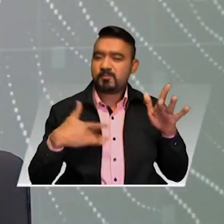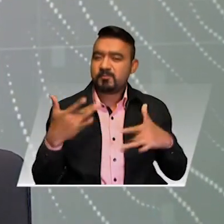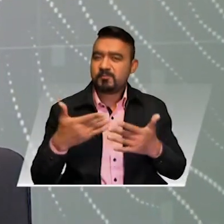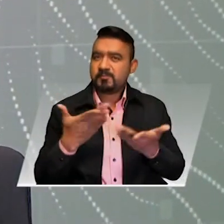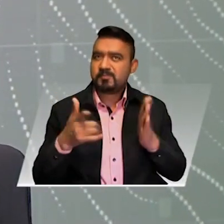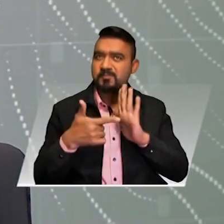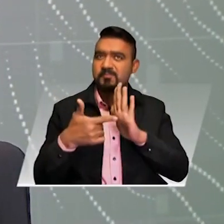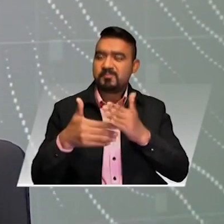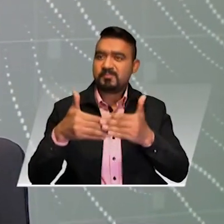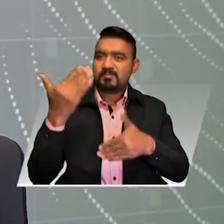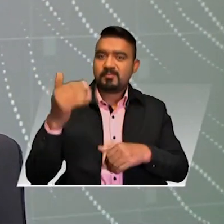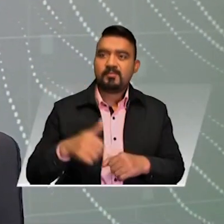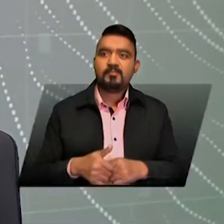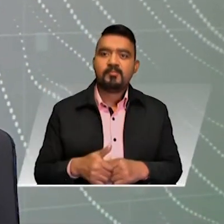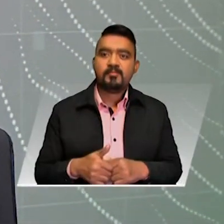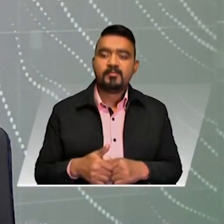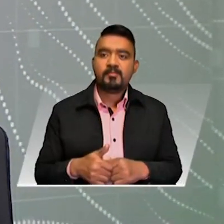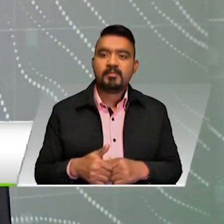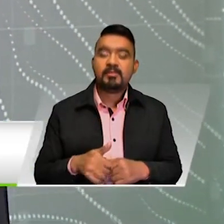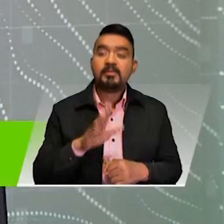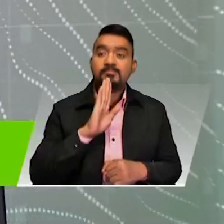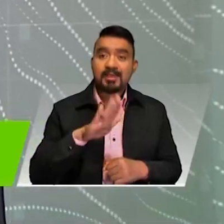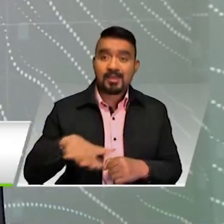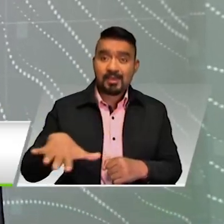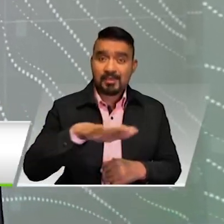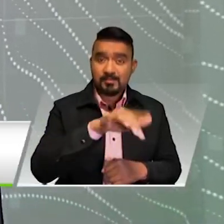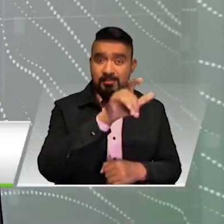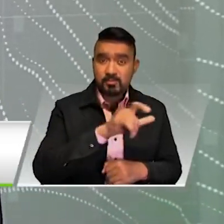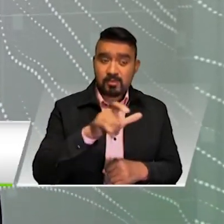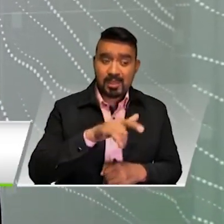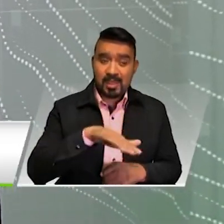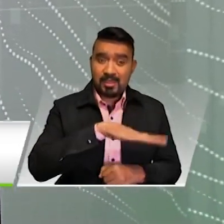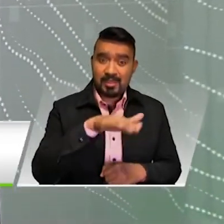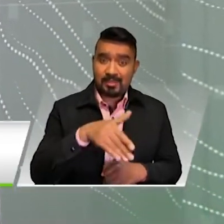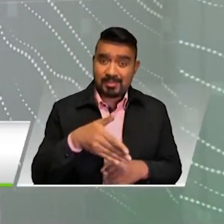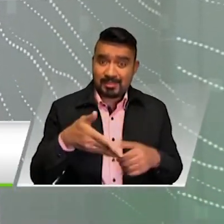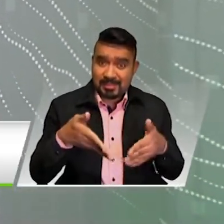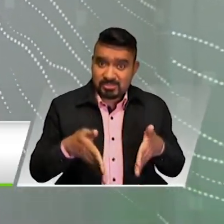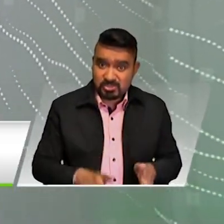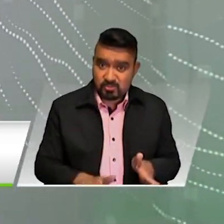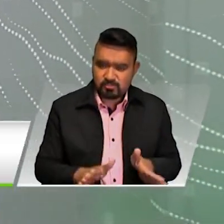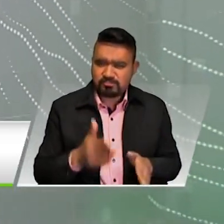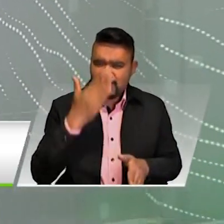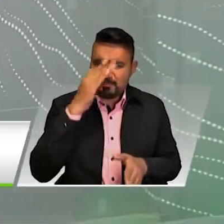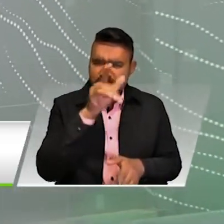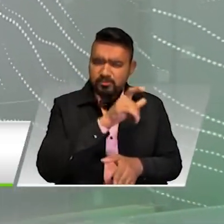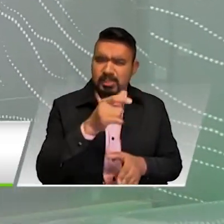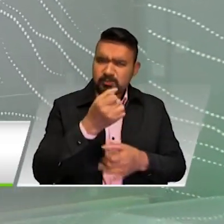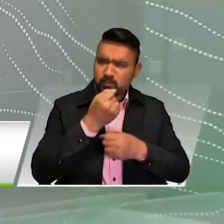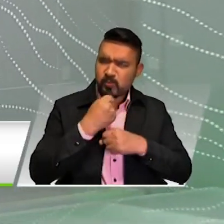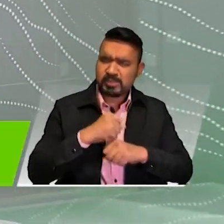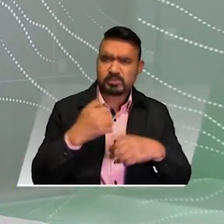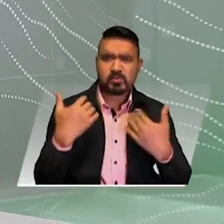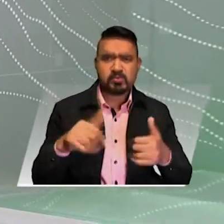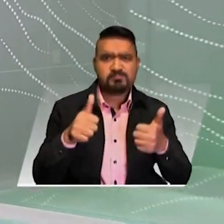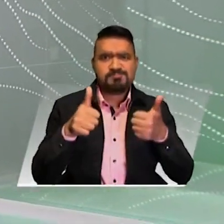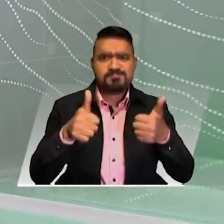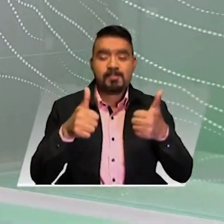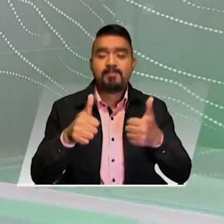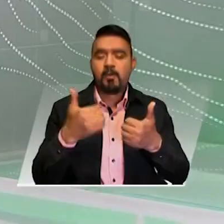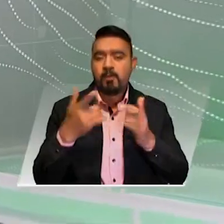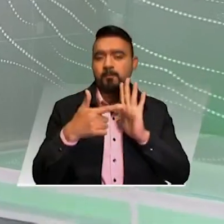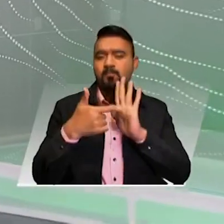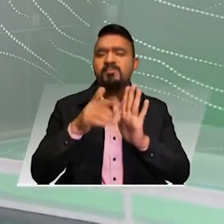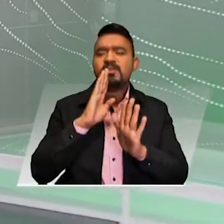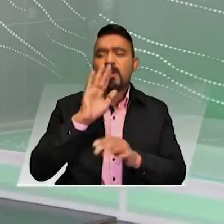el talento, el carisma y el perrenque de los antioqueños no tiene límites. Hoy les presentamos la historia de un joven modelo que ha superado las